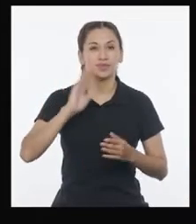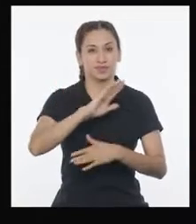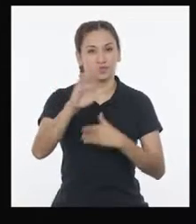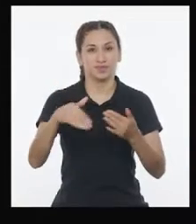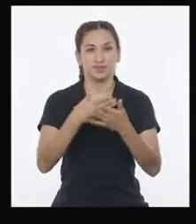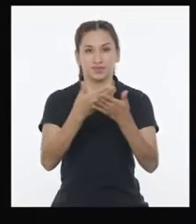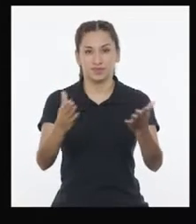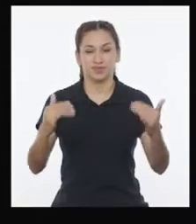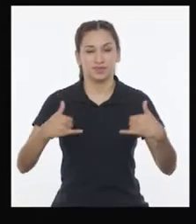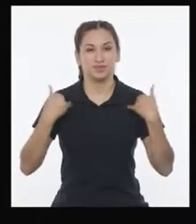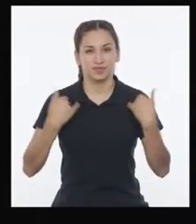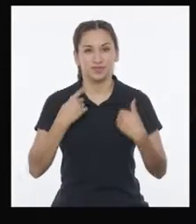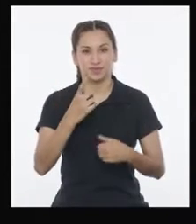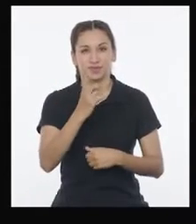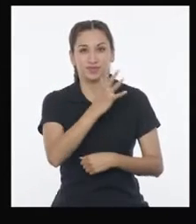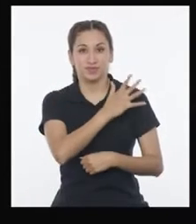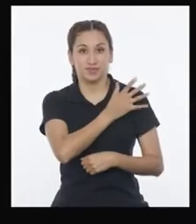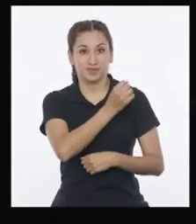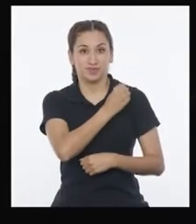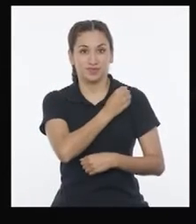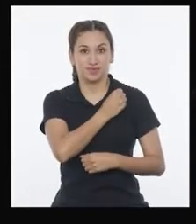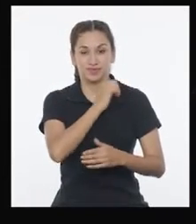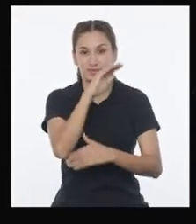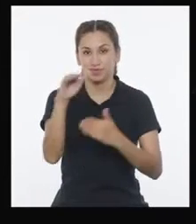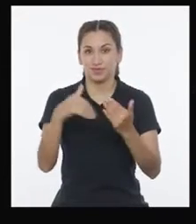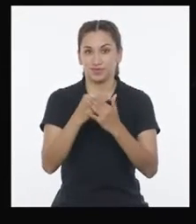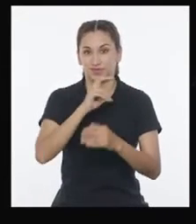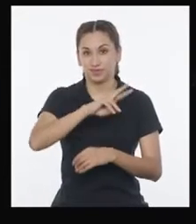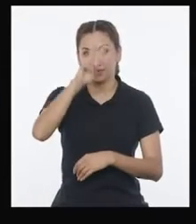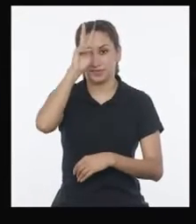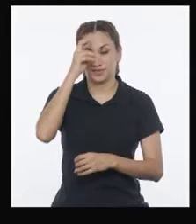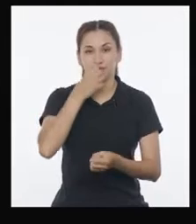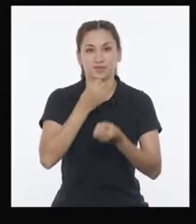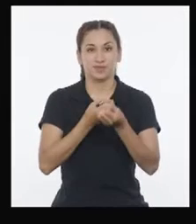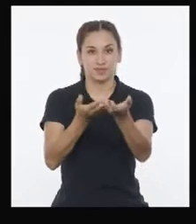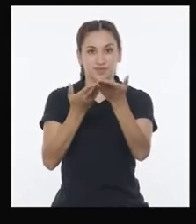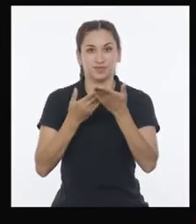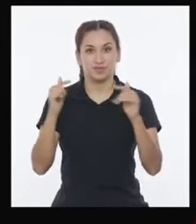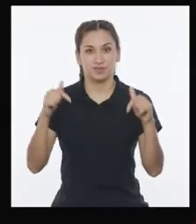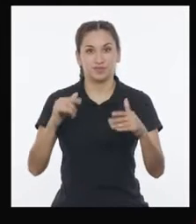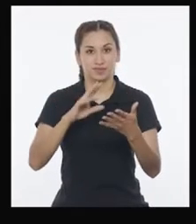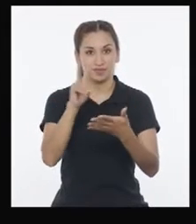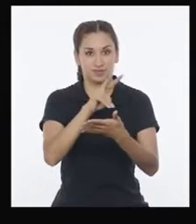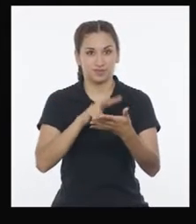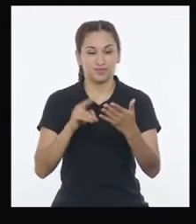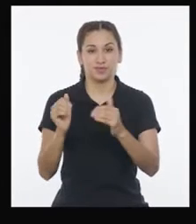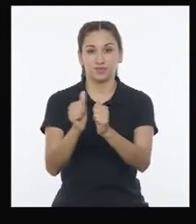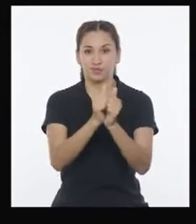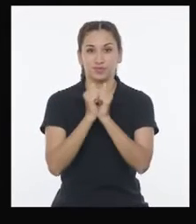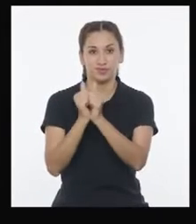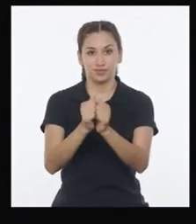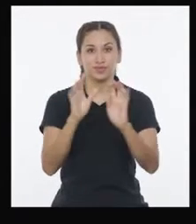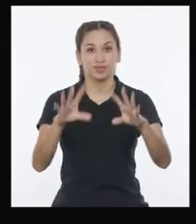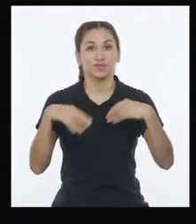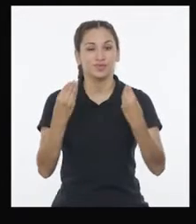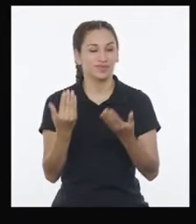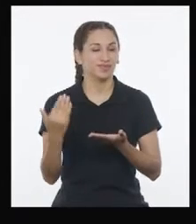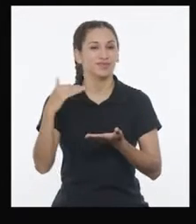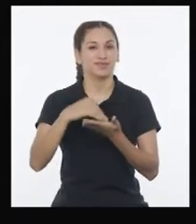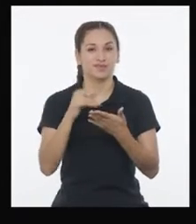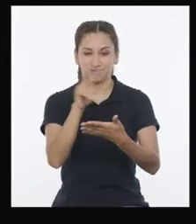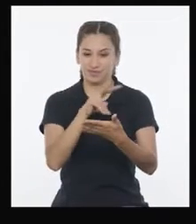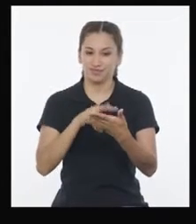Hola chicas y chicos de quinto grado de secundaria de todo el Perú. Bienvenidas y bienvenidos a Leemos Juntos, donde una vez